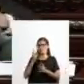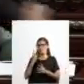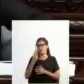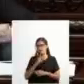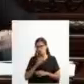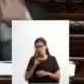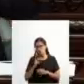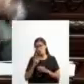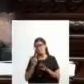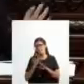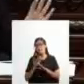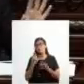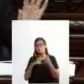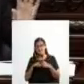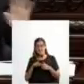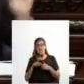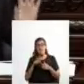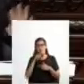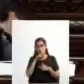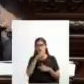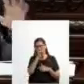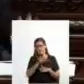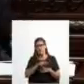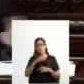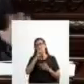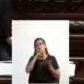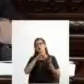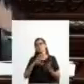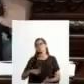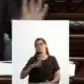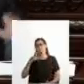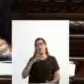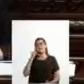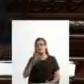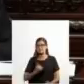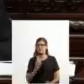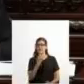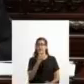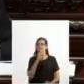nominativo y todas las cosas pero a Soros parece que al magnate Soros sí